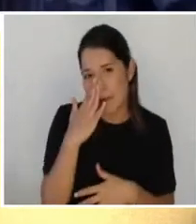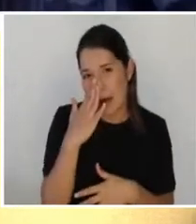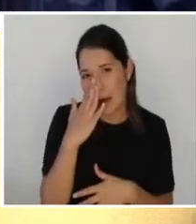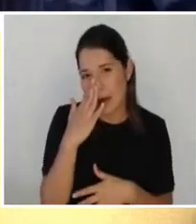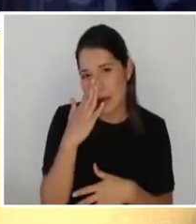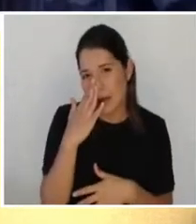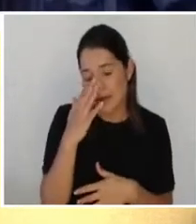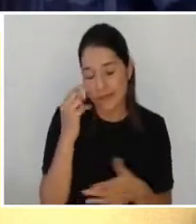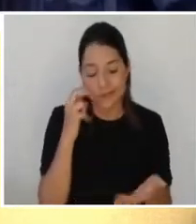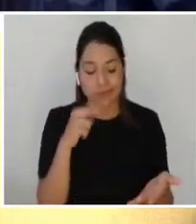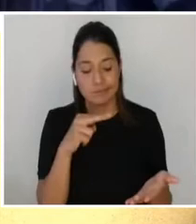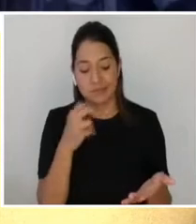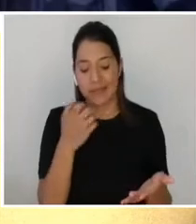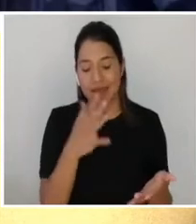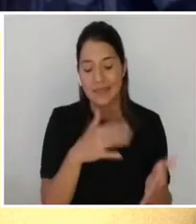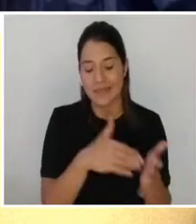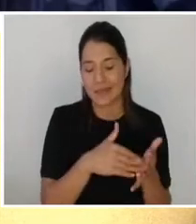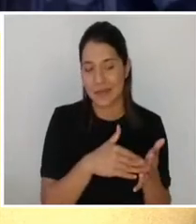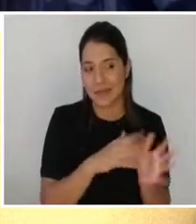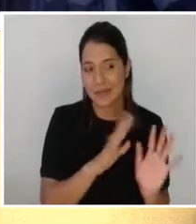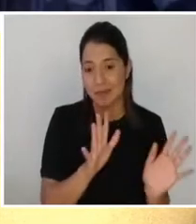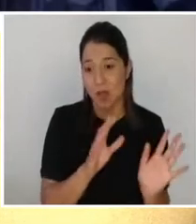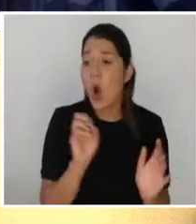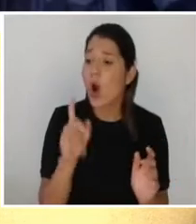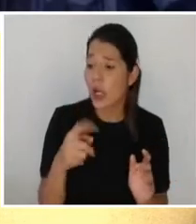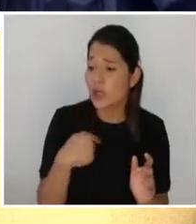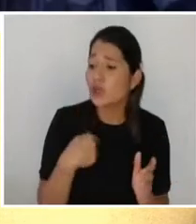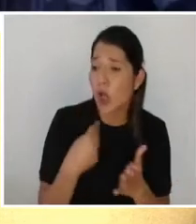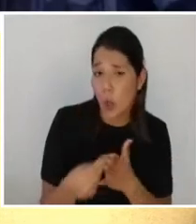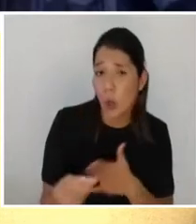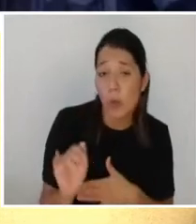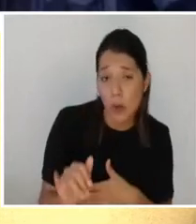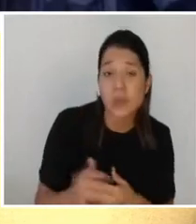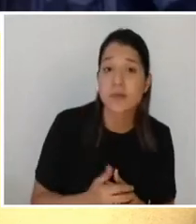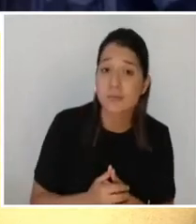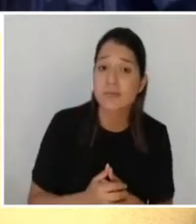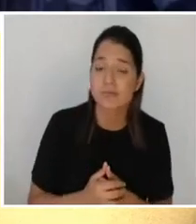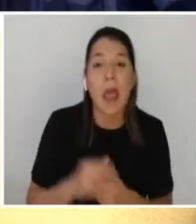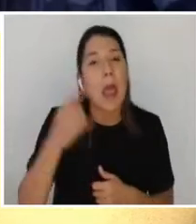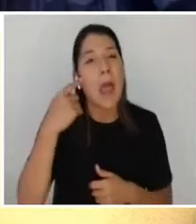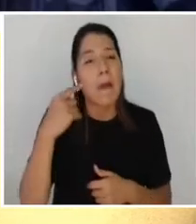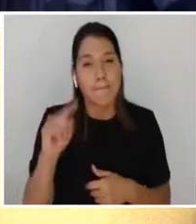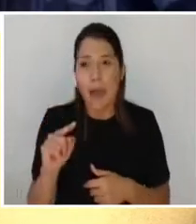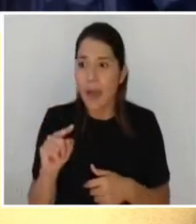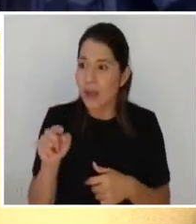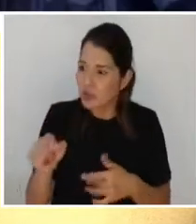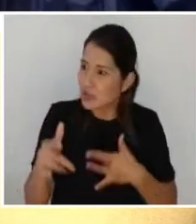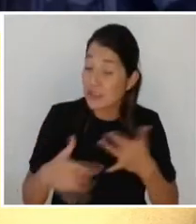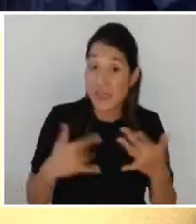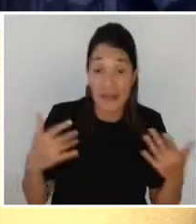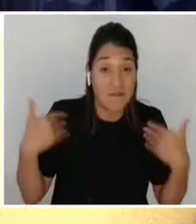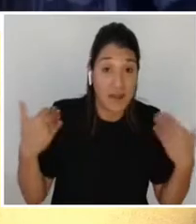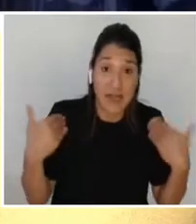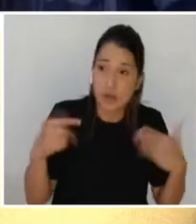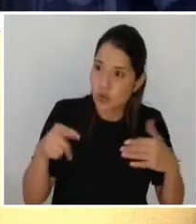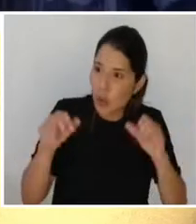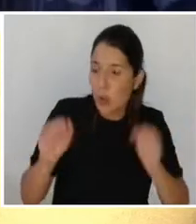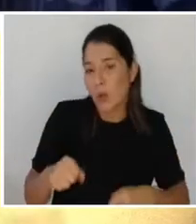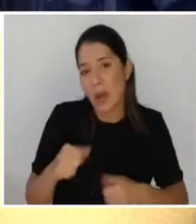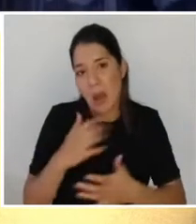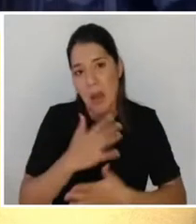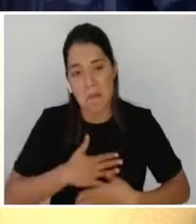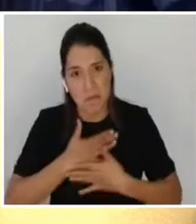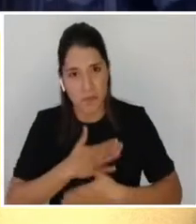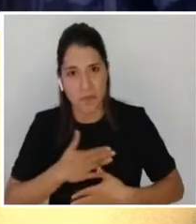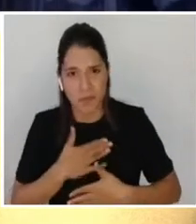tenía, ¿verdad?, y dijo, está bien, mi amor, yo le voy a comprar eso. Para que sea feliz, ¿verdad?, y que pueda entretenerse. ¿Qué más quiere? Y